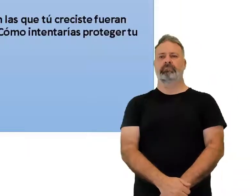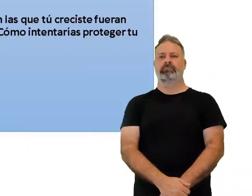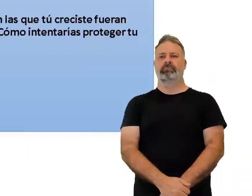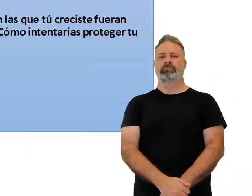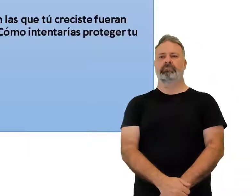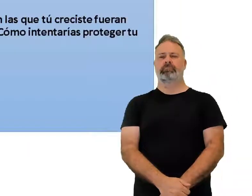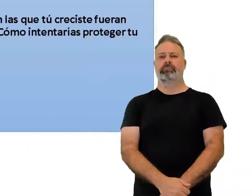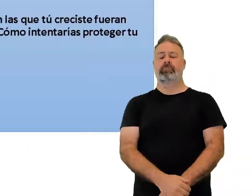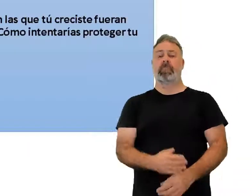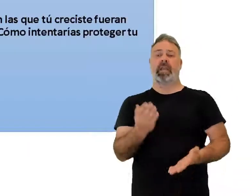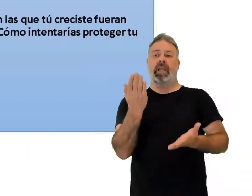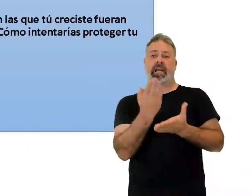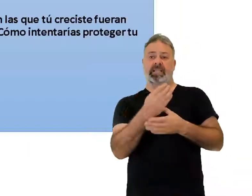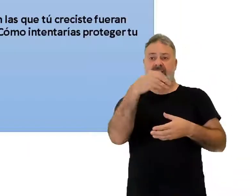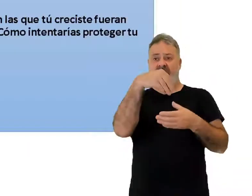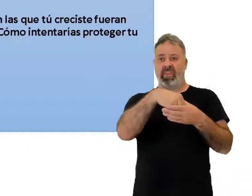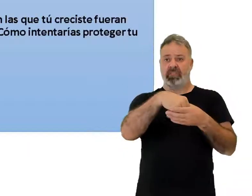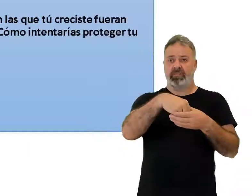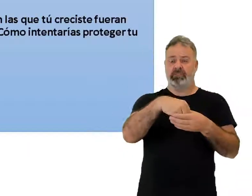En clase